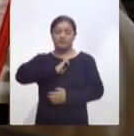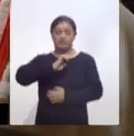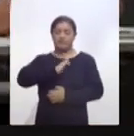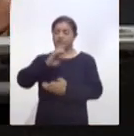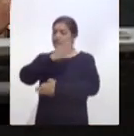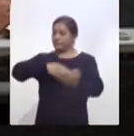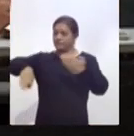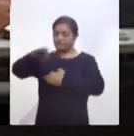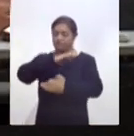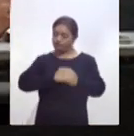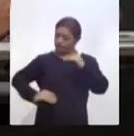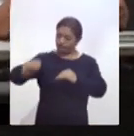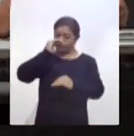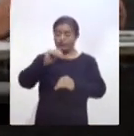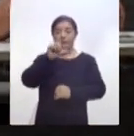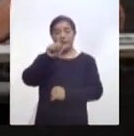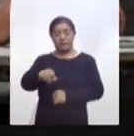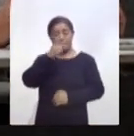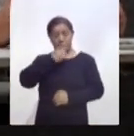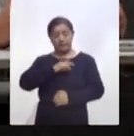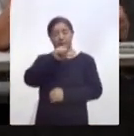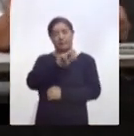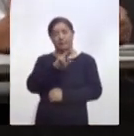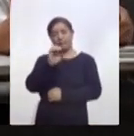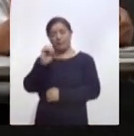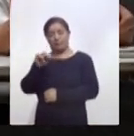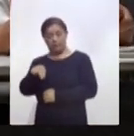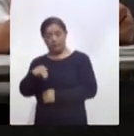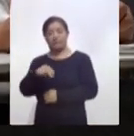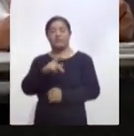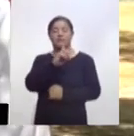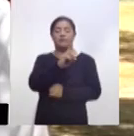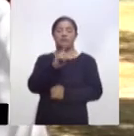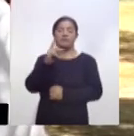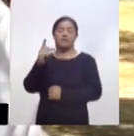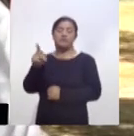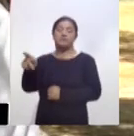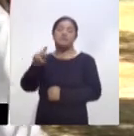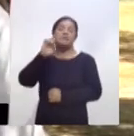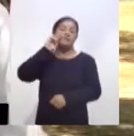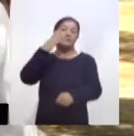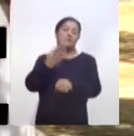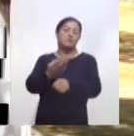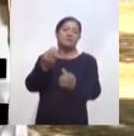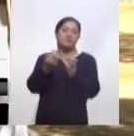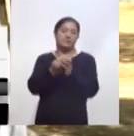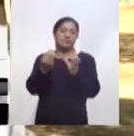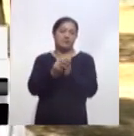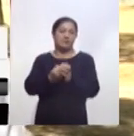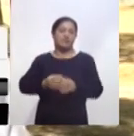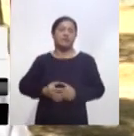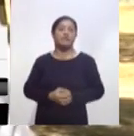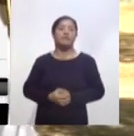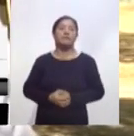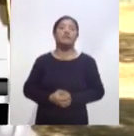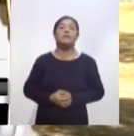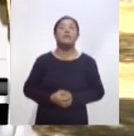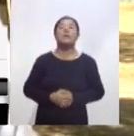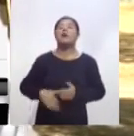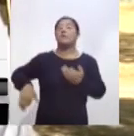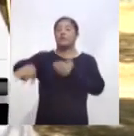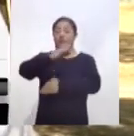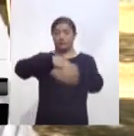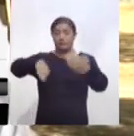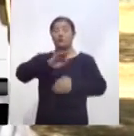alto rendimiento. Así lo expresó Aarón Dávila Padilla, encargado del curso. Para que puedan seguir ascendiendo hasta que